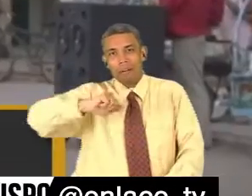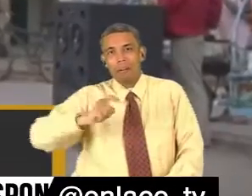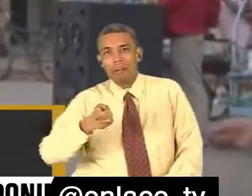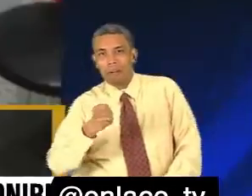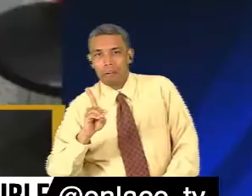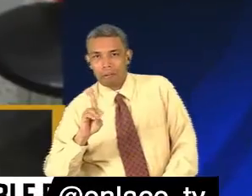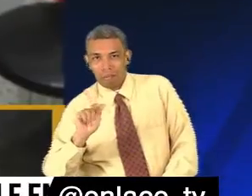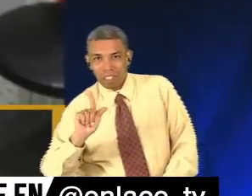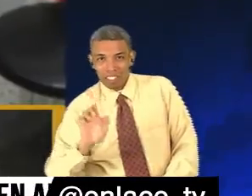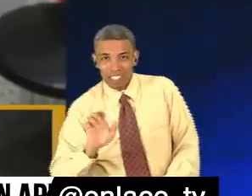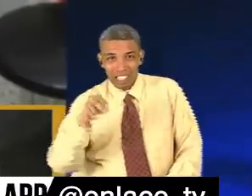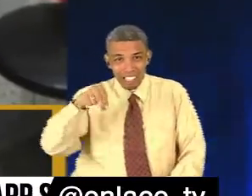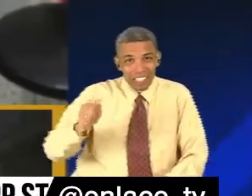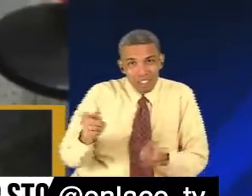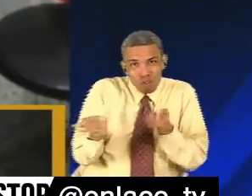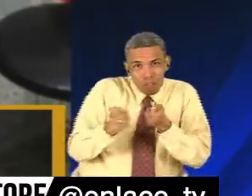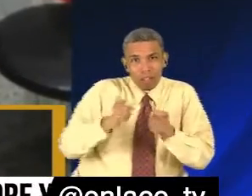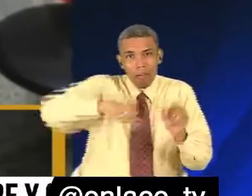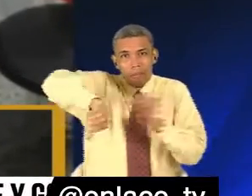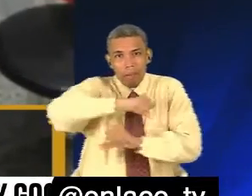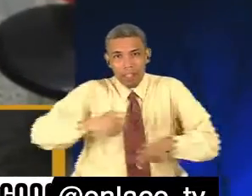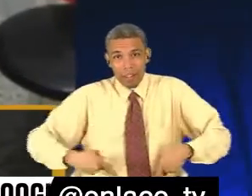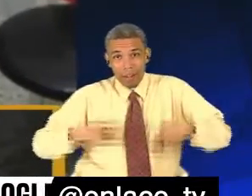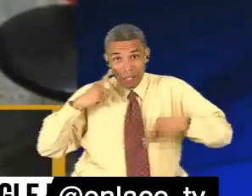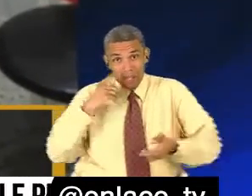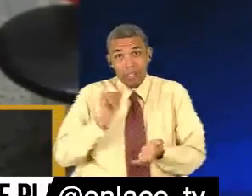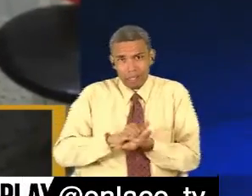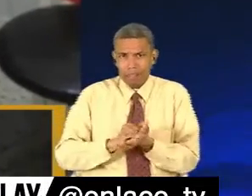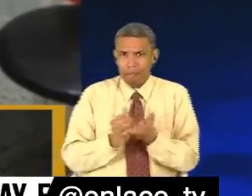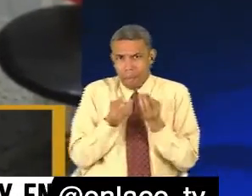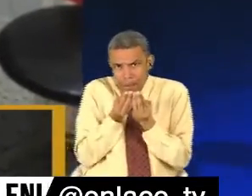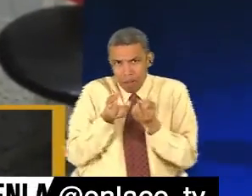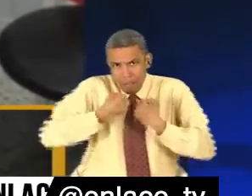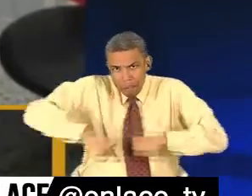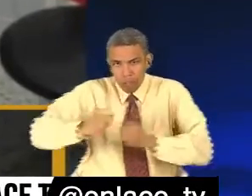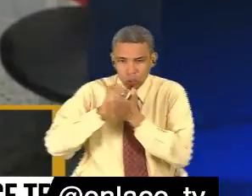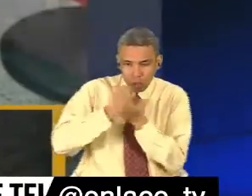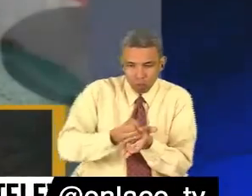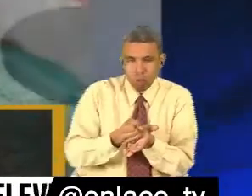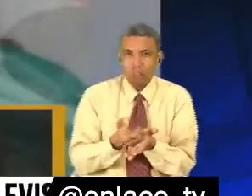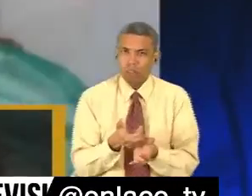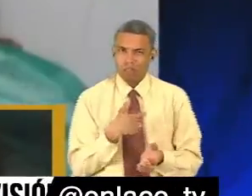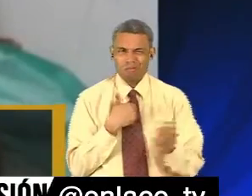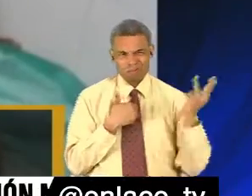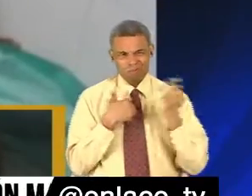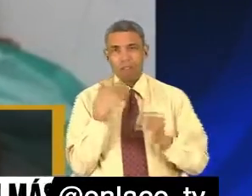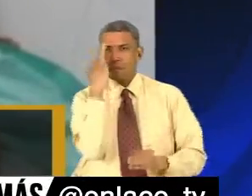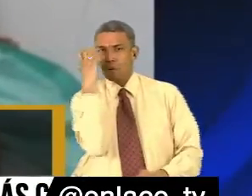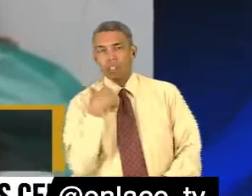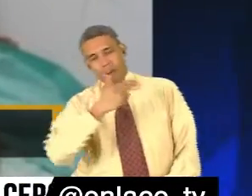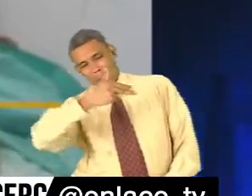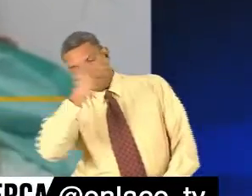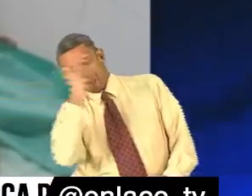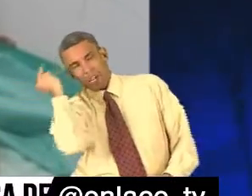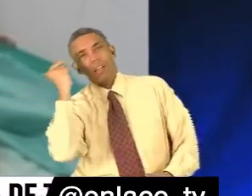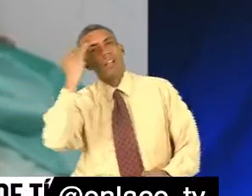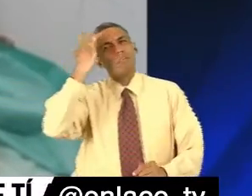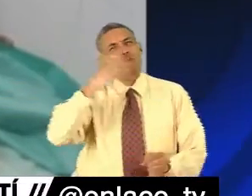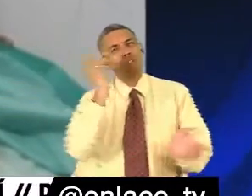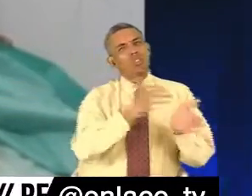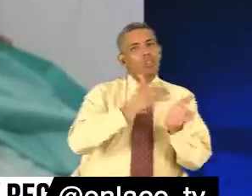Las autoridades reportan que se encuentran estables. Este hecho confuso está en materia de investigación para esclarecer lo sucedido en